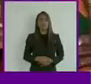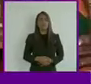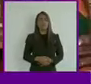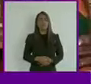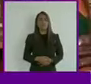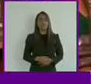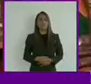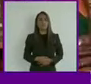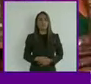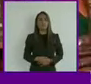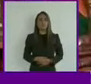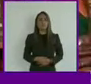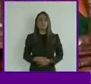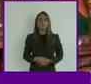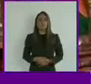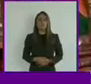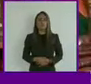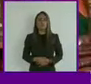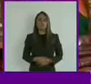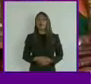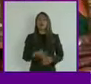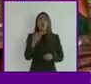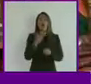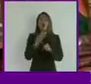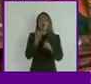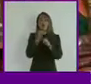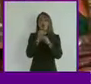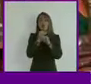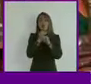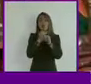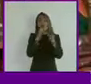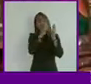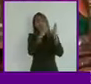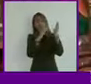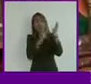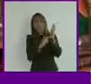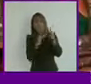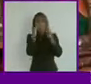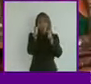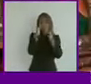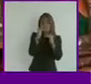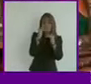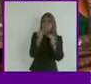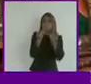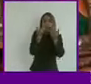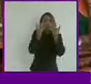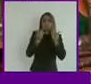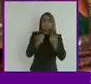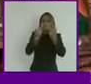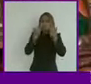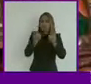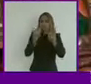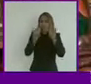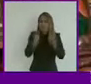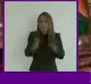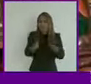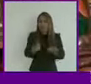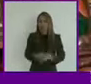ya, respecto a que no existen medidas de control del uso de redes, ¿no? Finalmente, y la verdad es que también he de decirles, como un